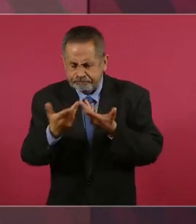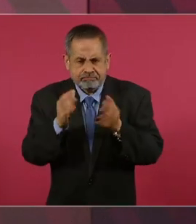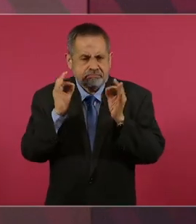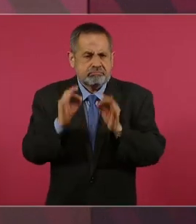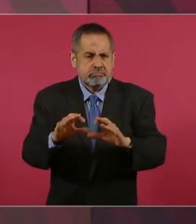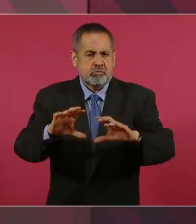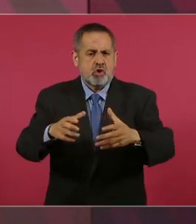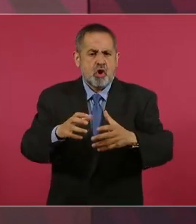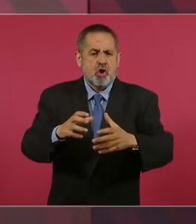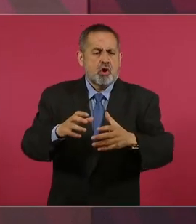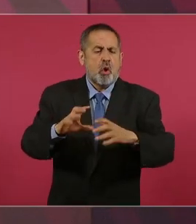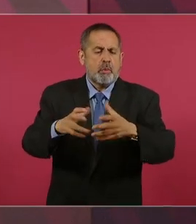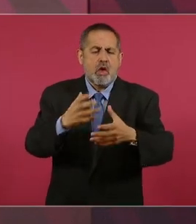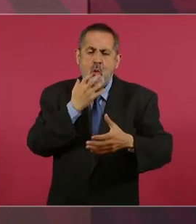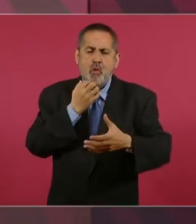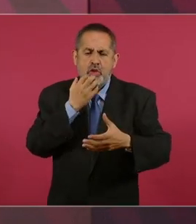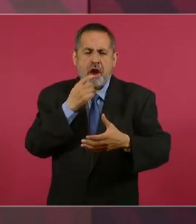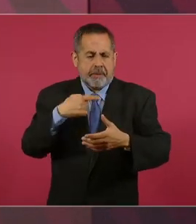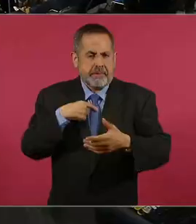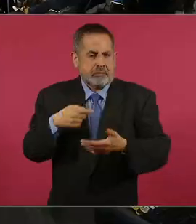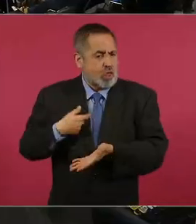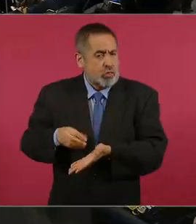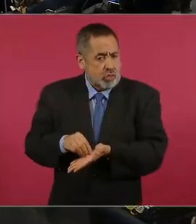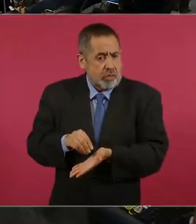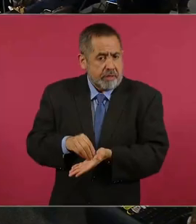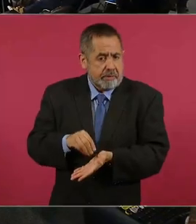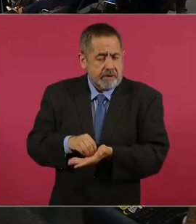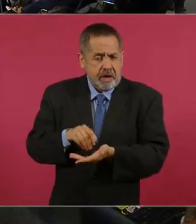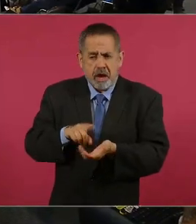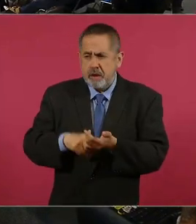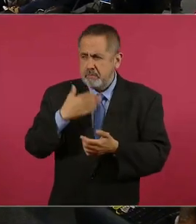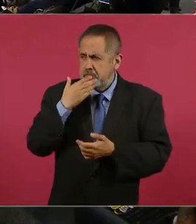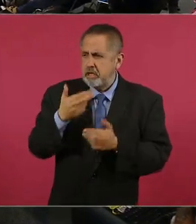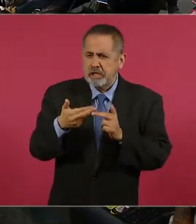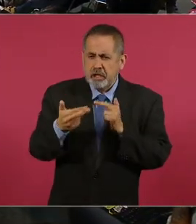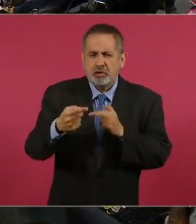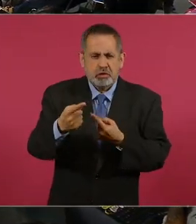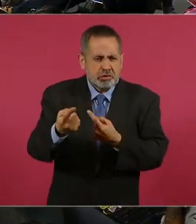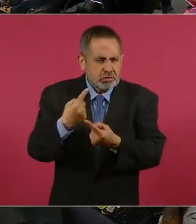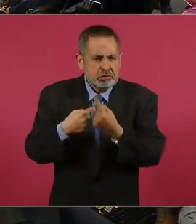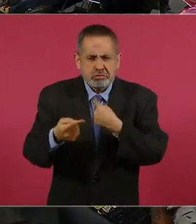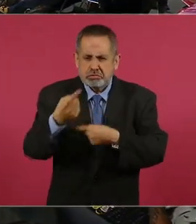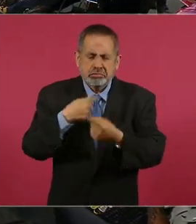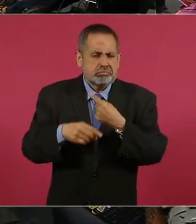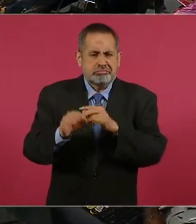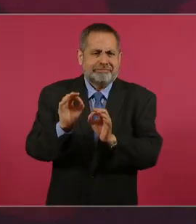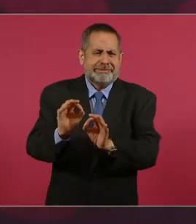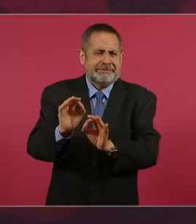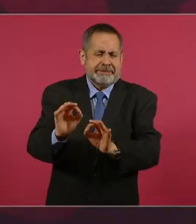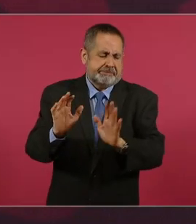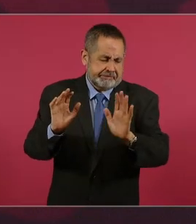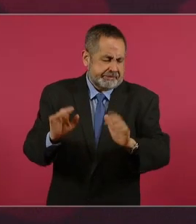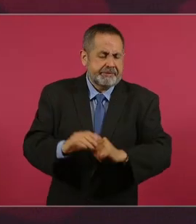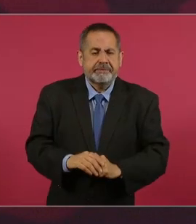de la comunidad judía. Todavía es muy buena la relación.